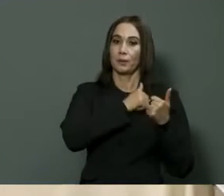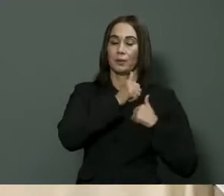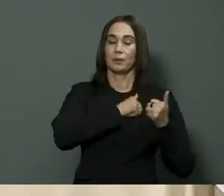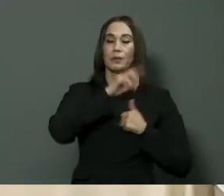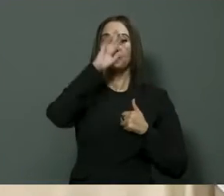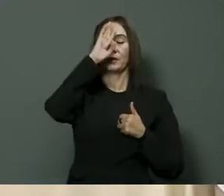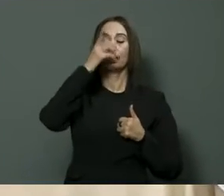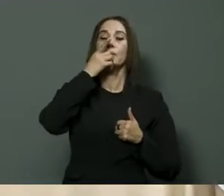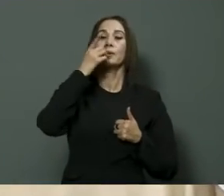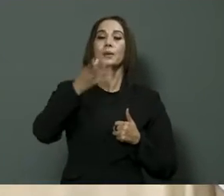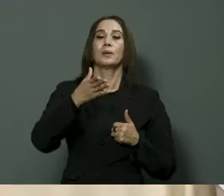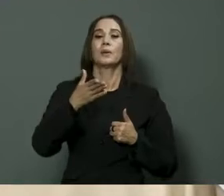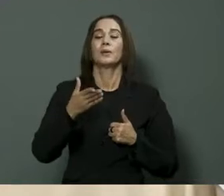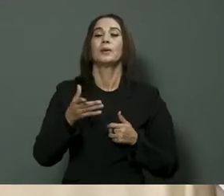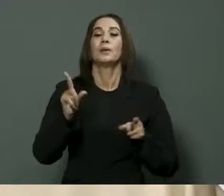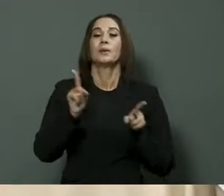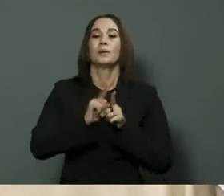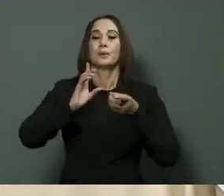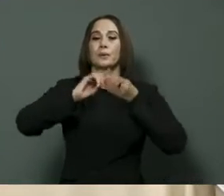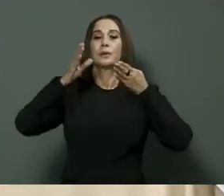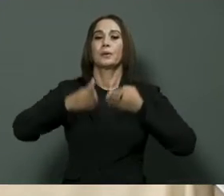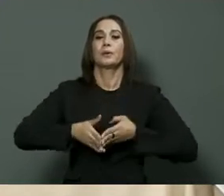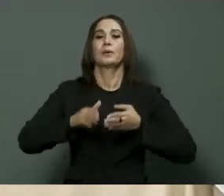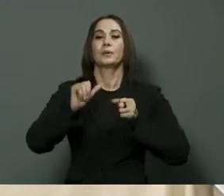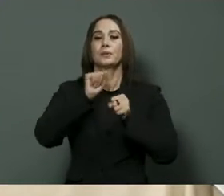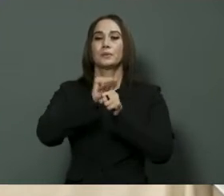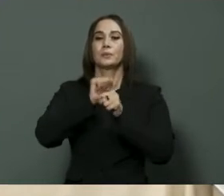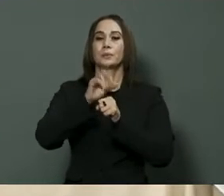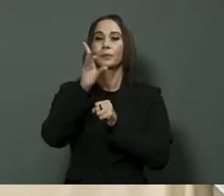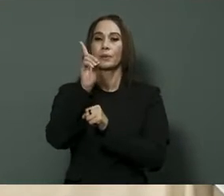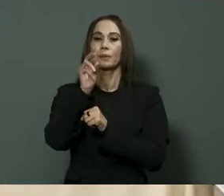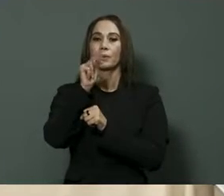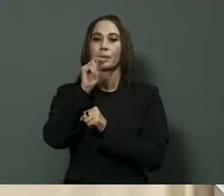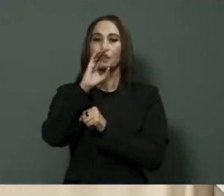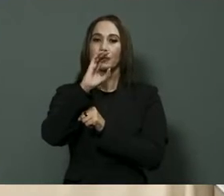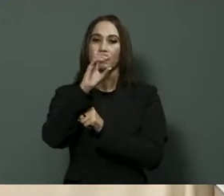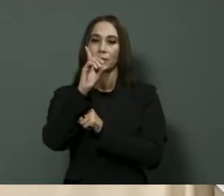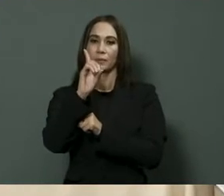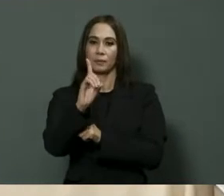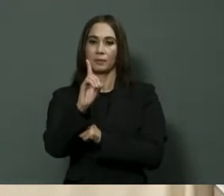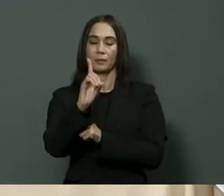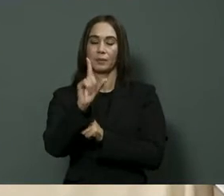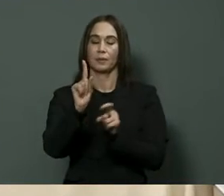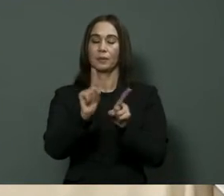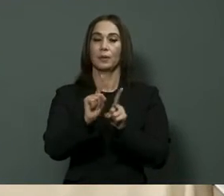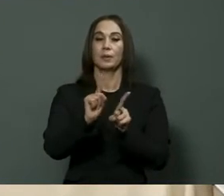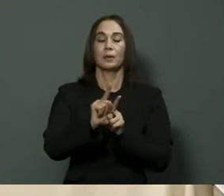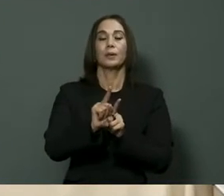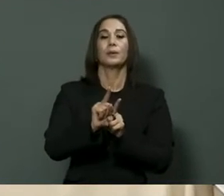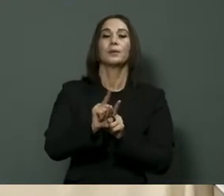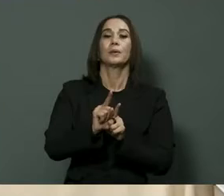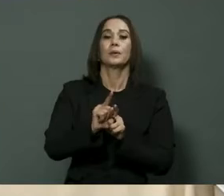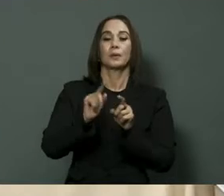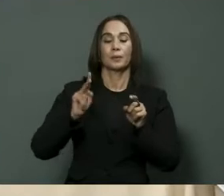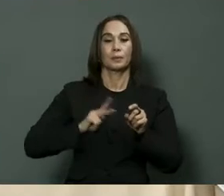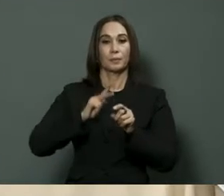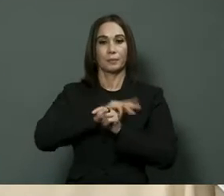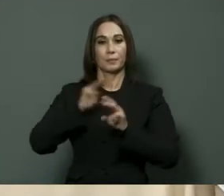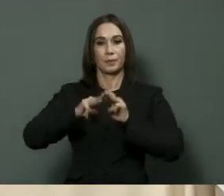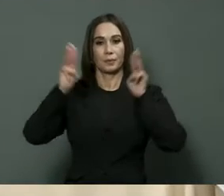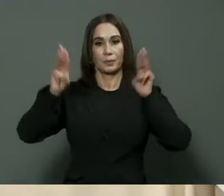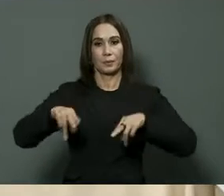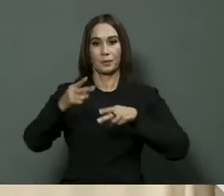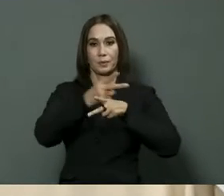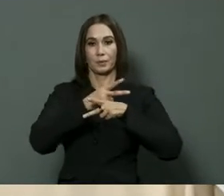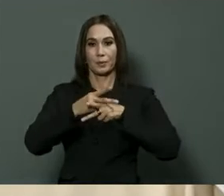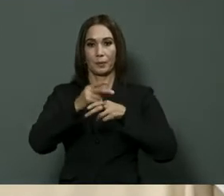de la República Dominicana, y director de operaciones de la DNCD. Señor Jesús María Félix, viceministro de